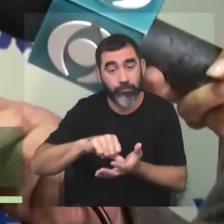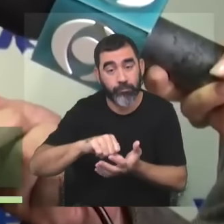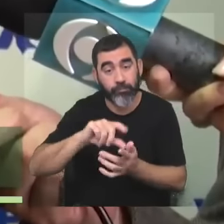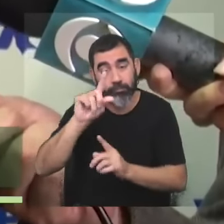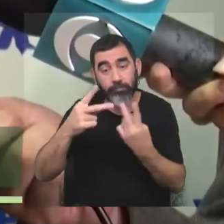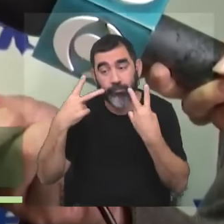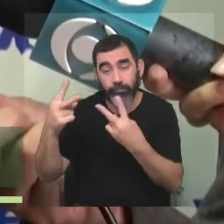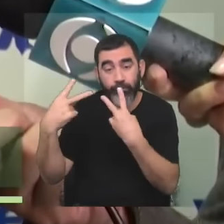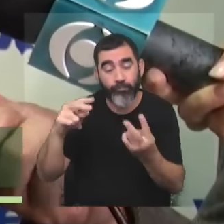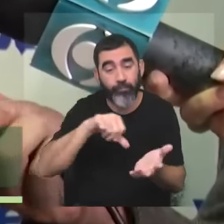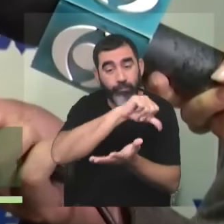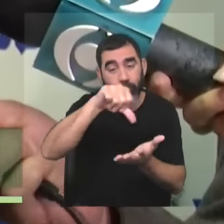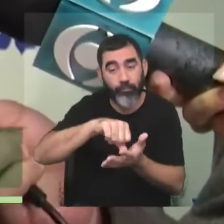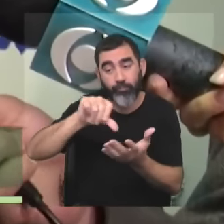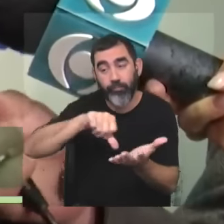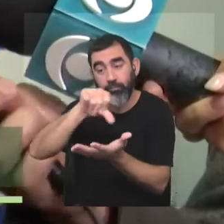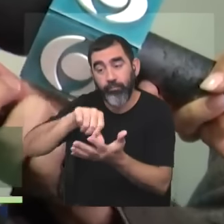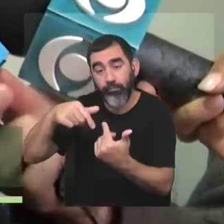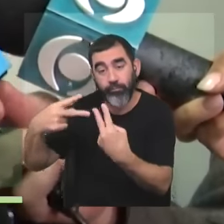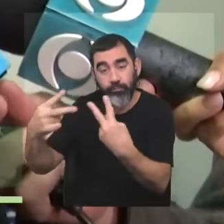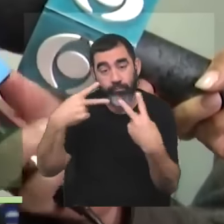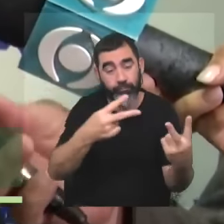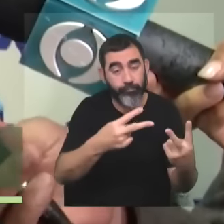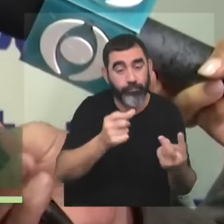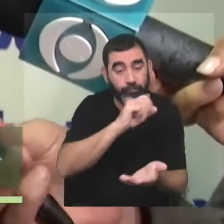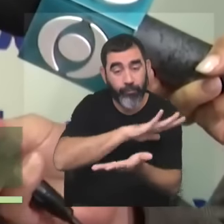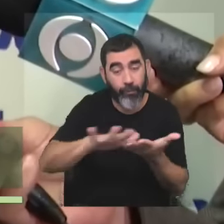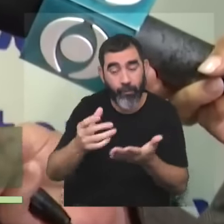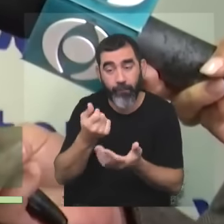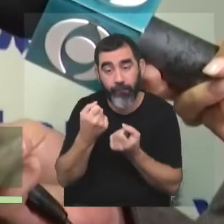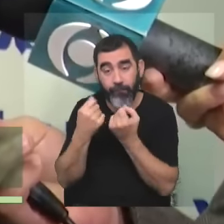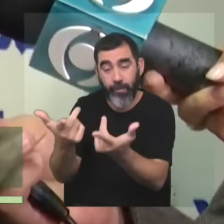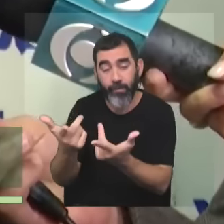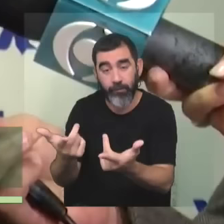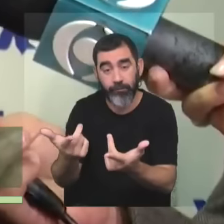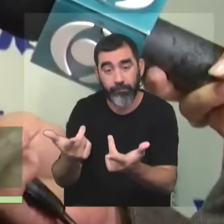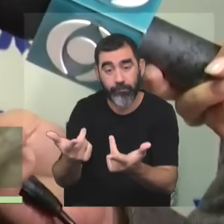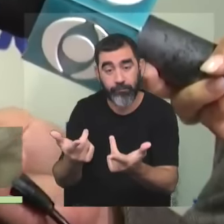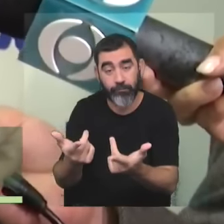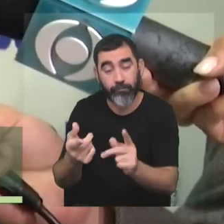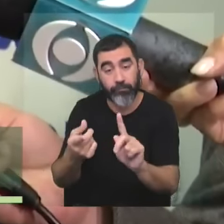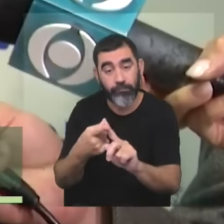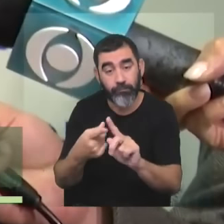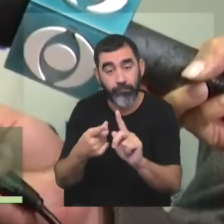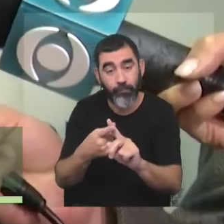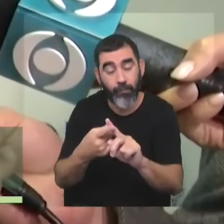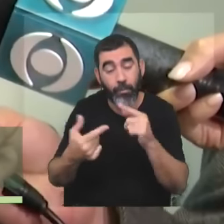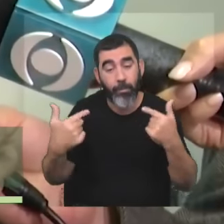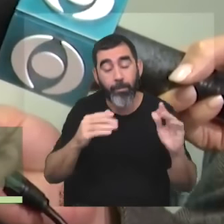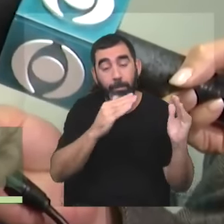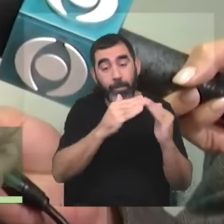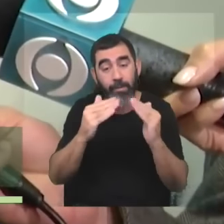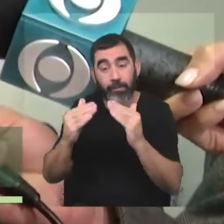mueven desde una ciudad del interior hacia otra ciudad del interior parte de las becas que que estamos o otorgando partir del acuerdo que firmamos con el Ministerio de